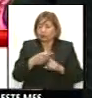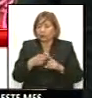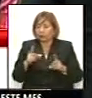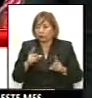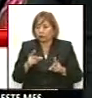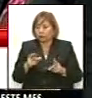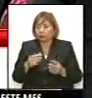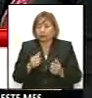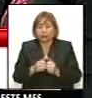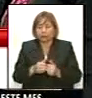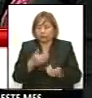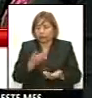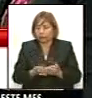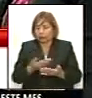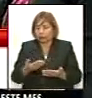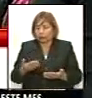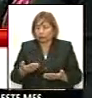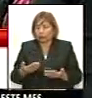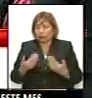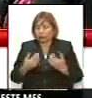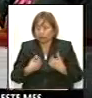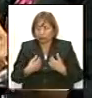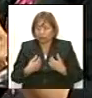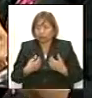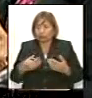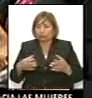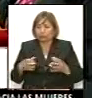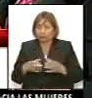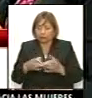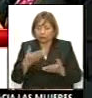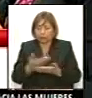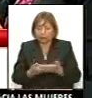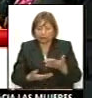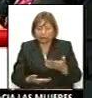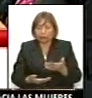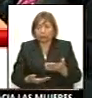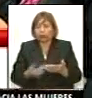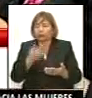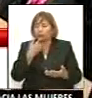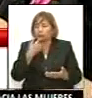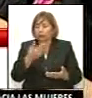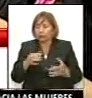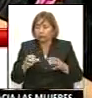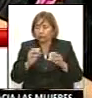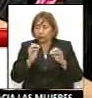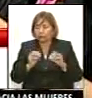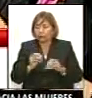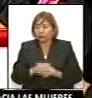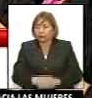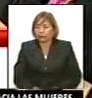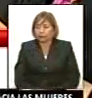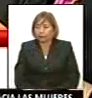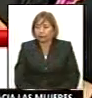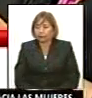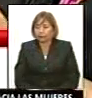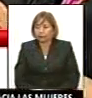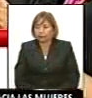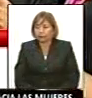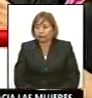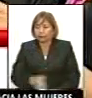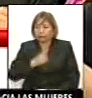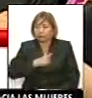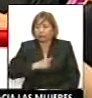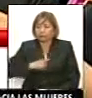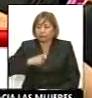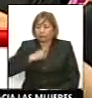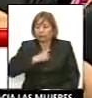en función a los elementos que tenemos en la carpeta. Esa es la decisión que debemos tener. Y yo lamento